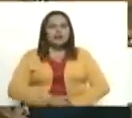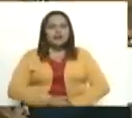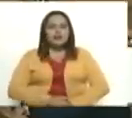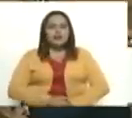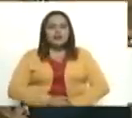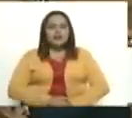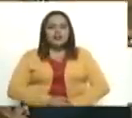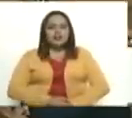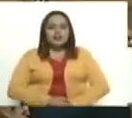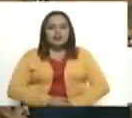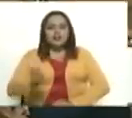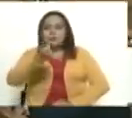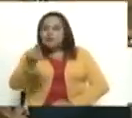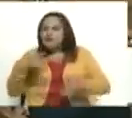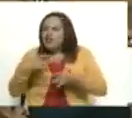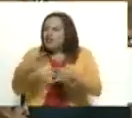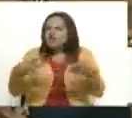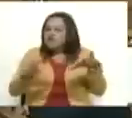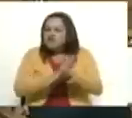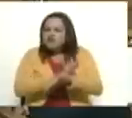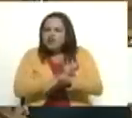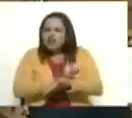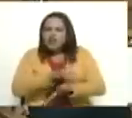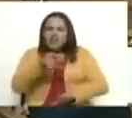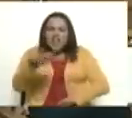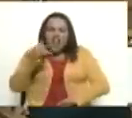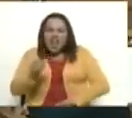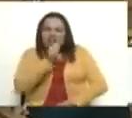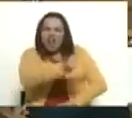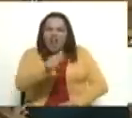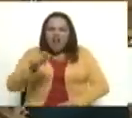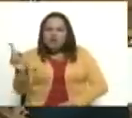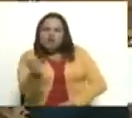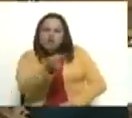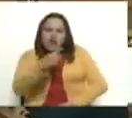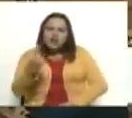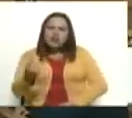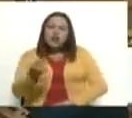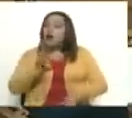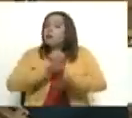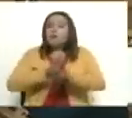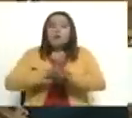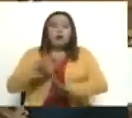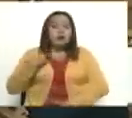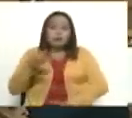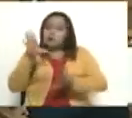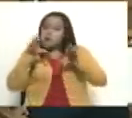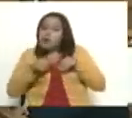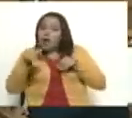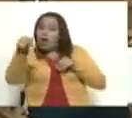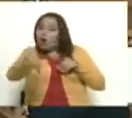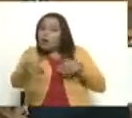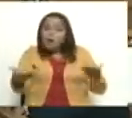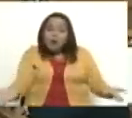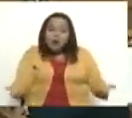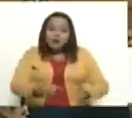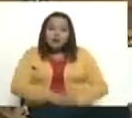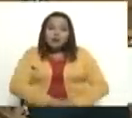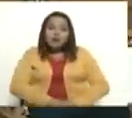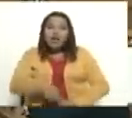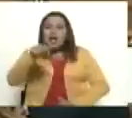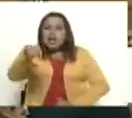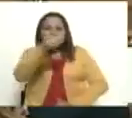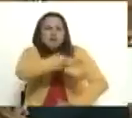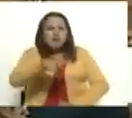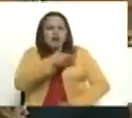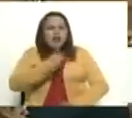La pregunta interesante es, ¿dónde estaba cada uno de nosotros? Porque yo no voy a aceptar ahora a esos